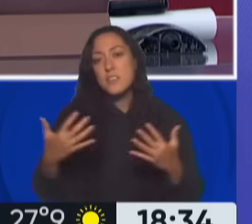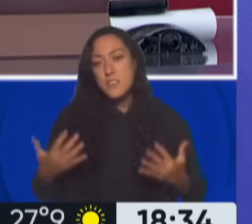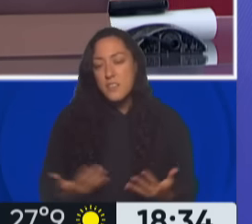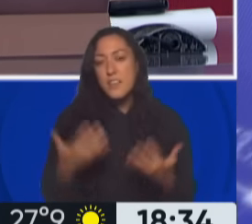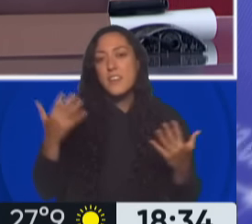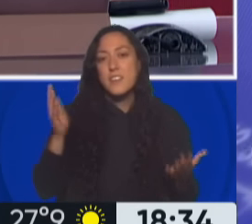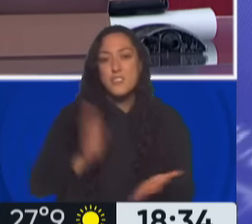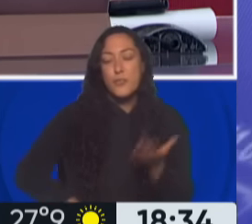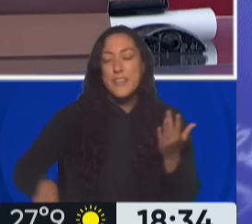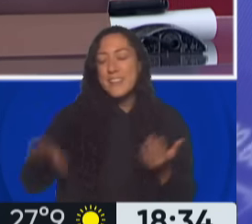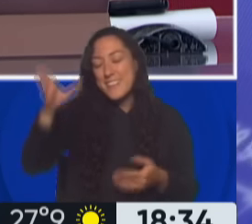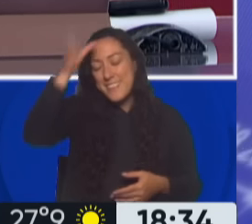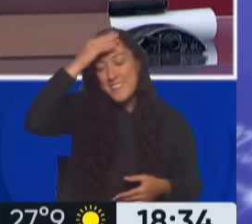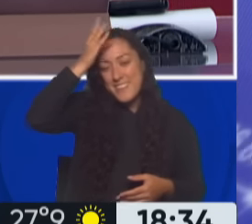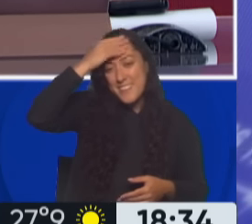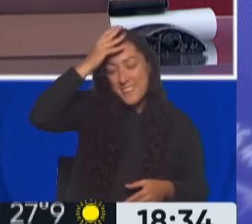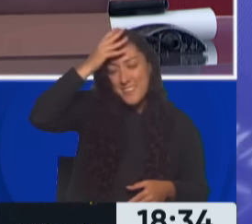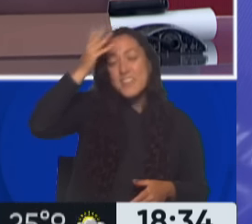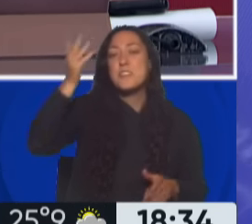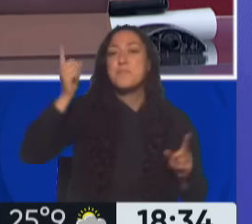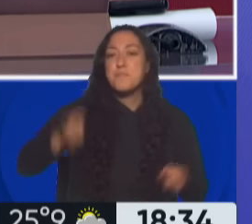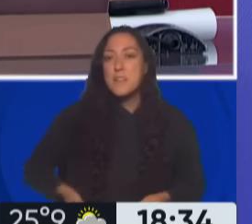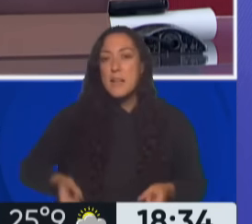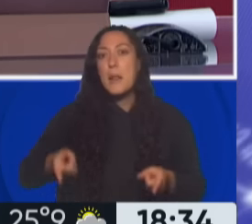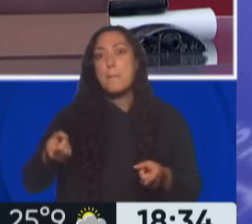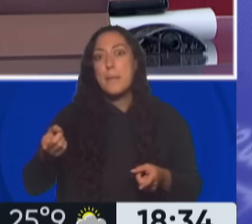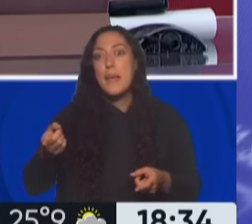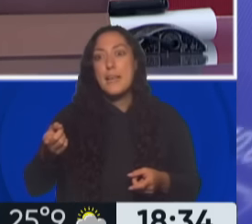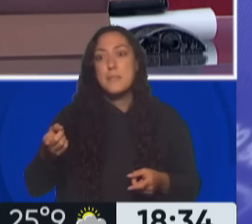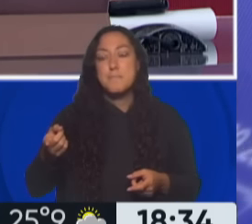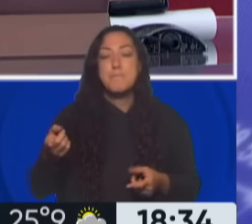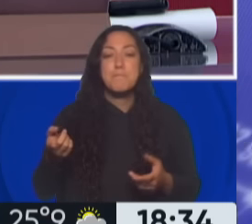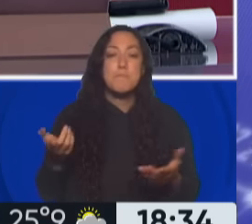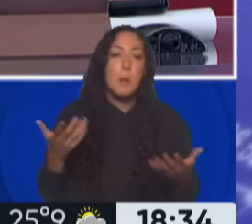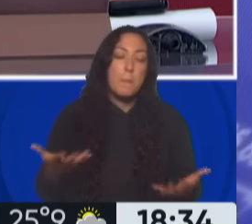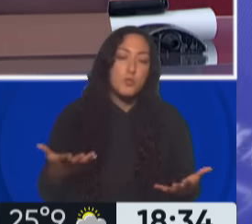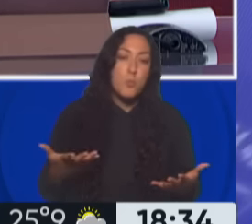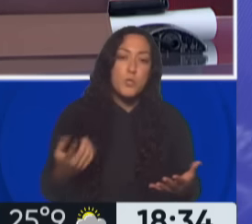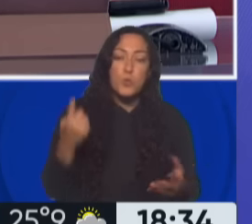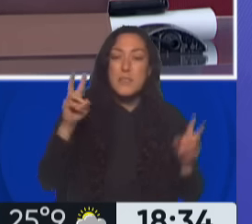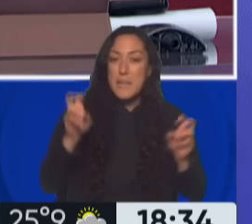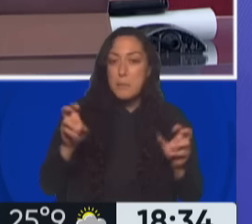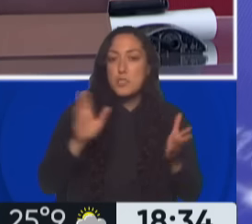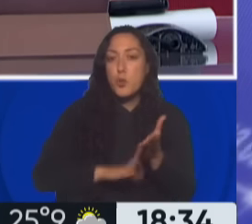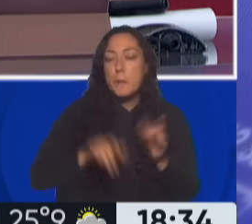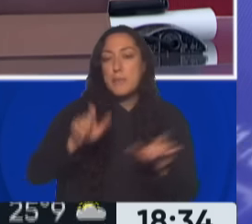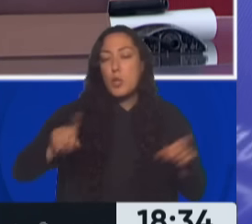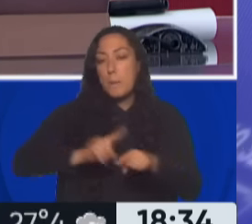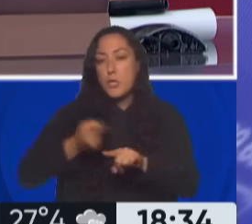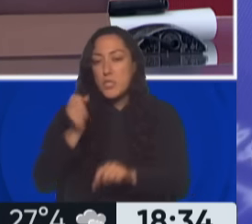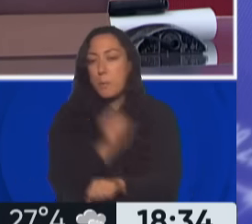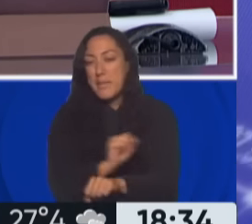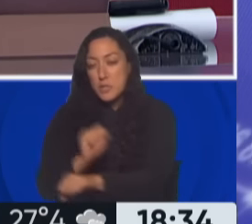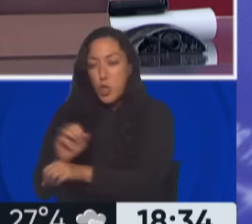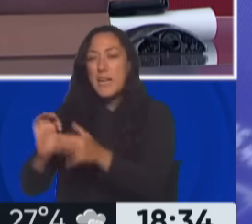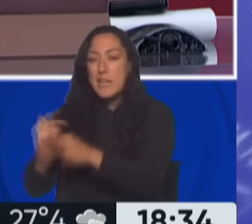Y a la par, Dani, otras cuestiones que también se van conociendo, bueno, decíamos, una de ellas, por supuesto, la que tiene que ver con la liberación de presos políticos. Sí. Si bien